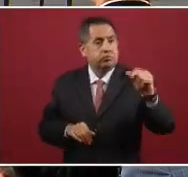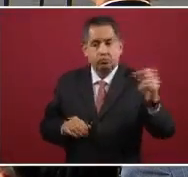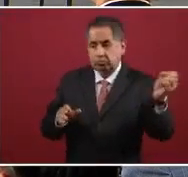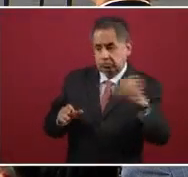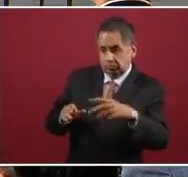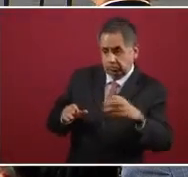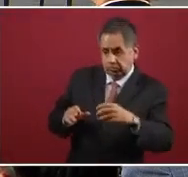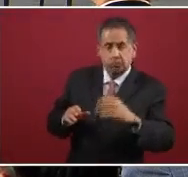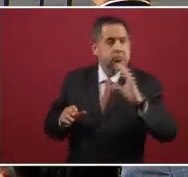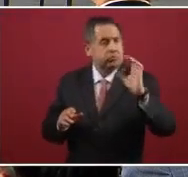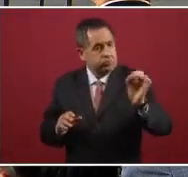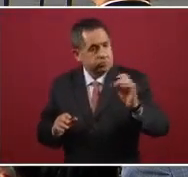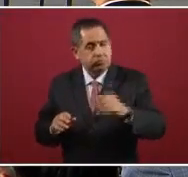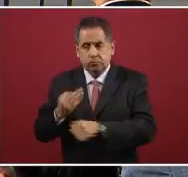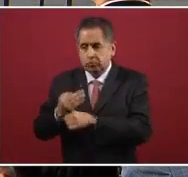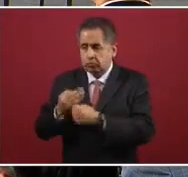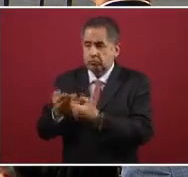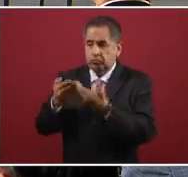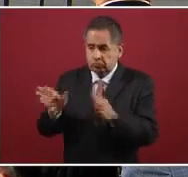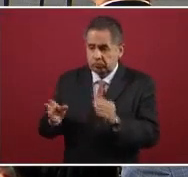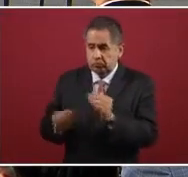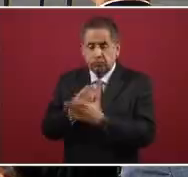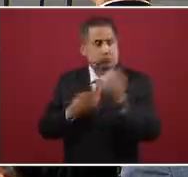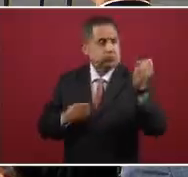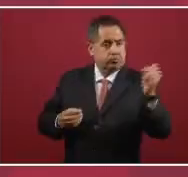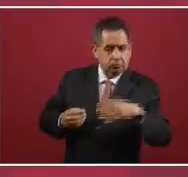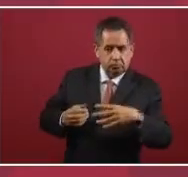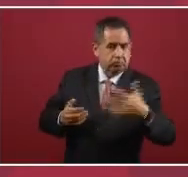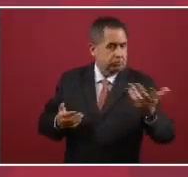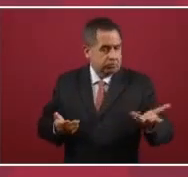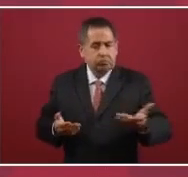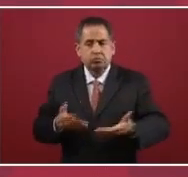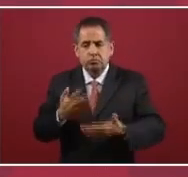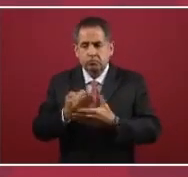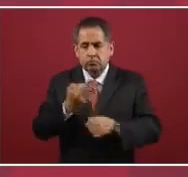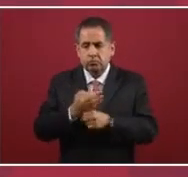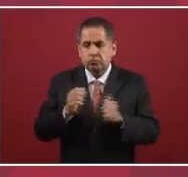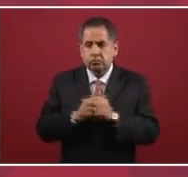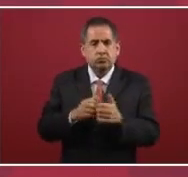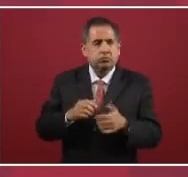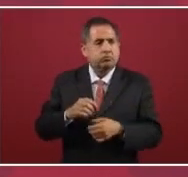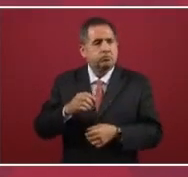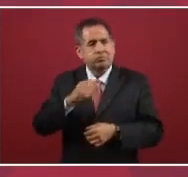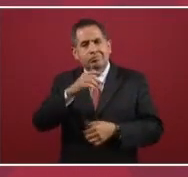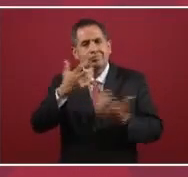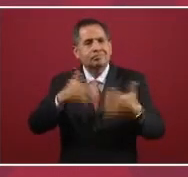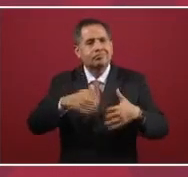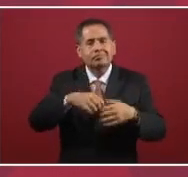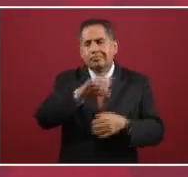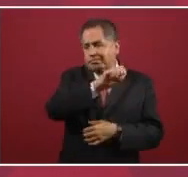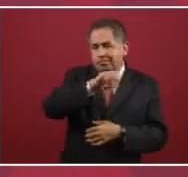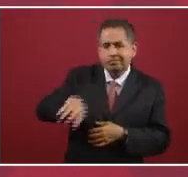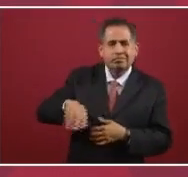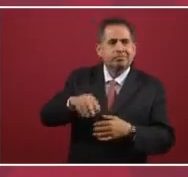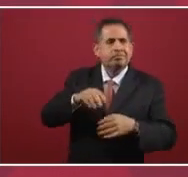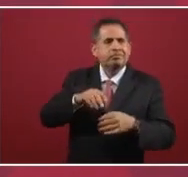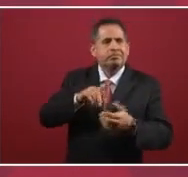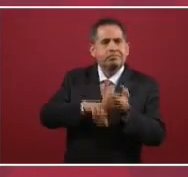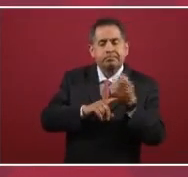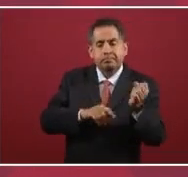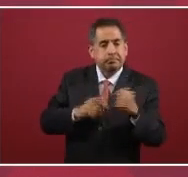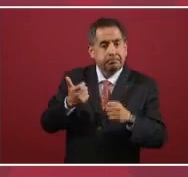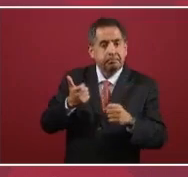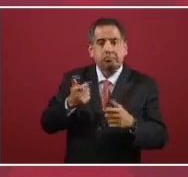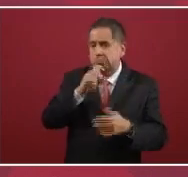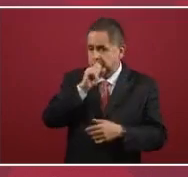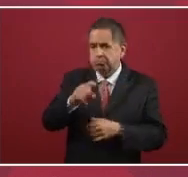ahorrar hacia adelante. Y pues con estos mecanismos de enviar dinero con las remesadoras, también se han trabajado este